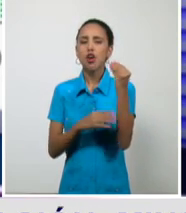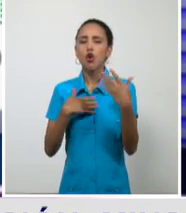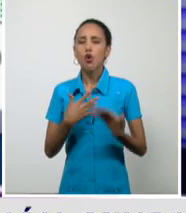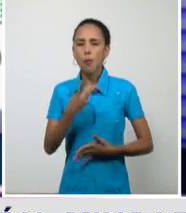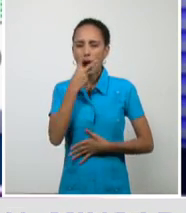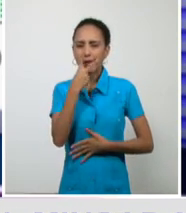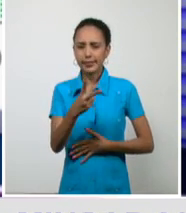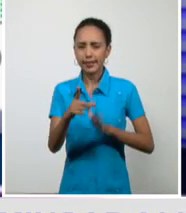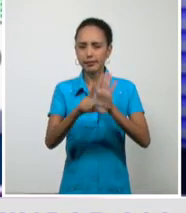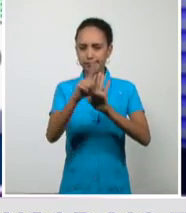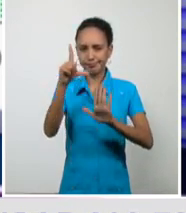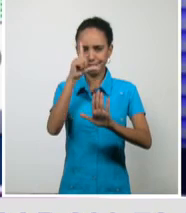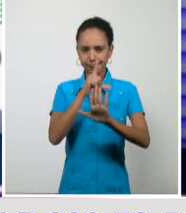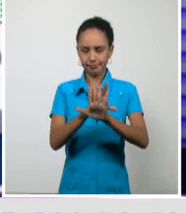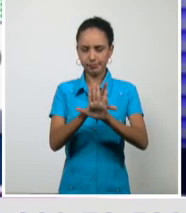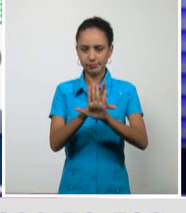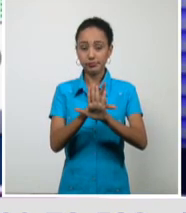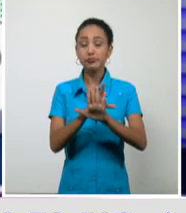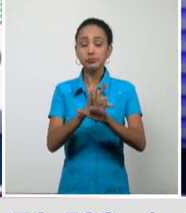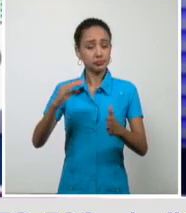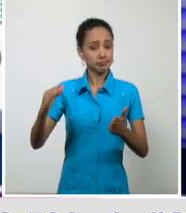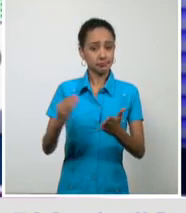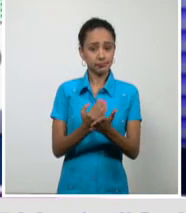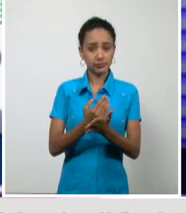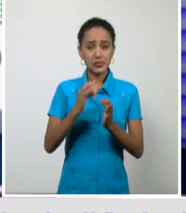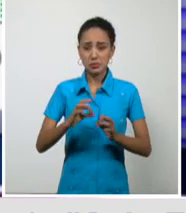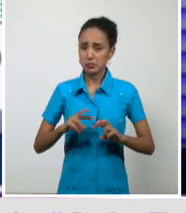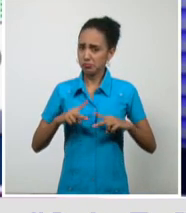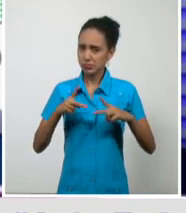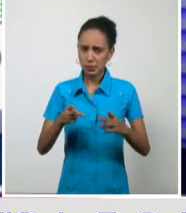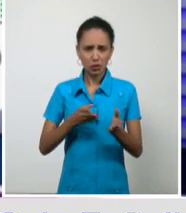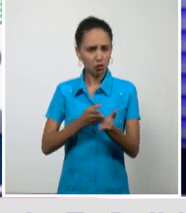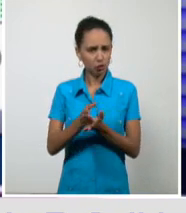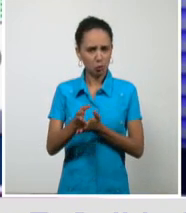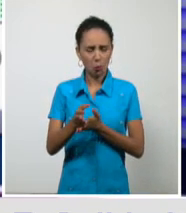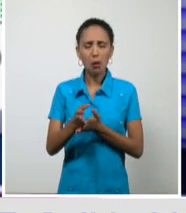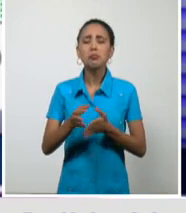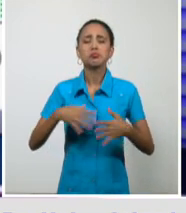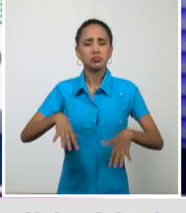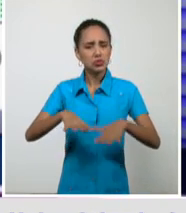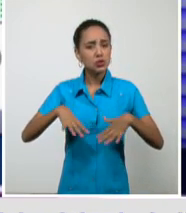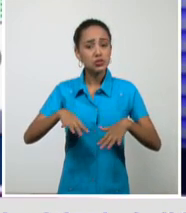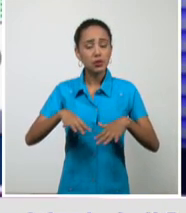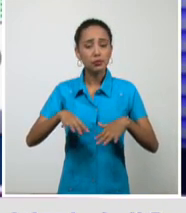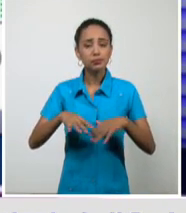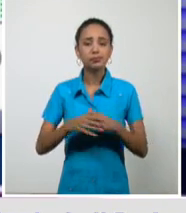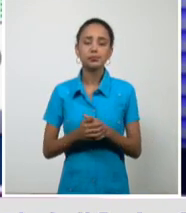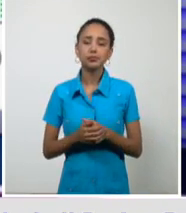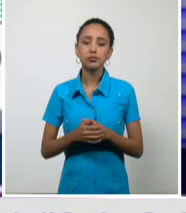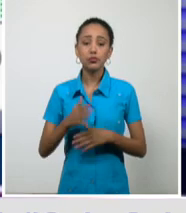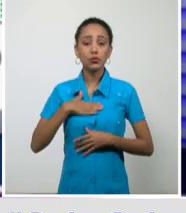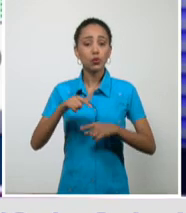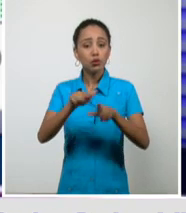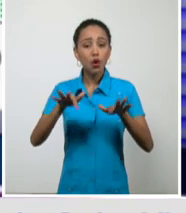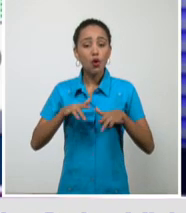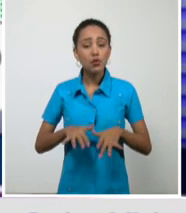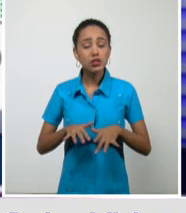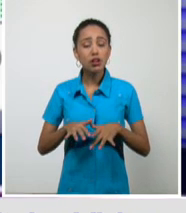estas ilegalidades que no han dejado de ocurrir aún en estos momentos. Entonces también nuestra oficina ha estado como